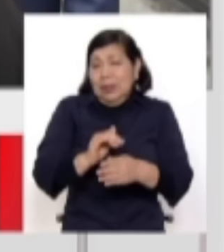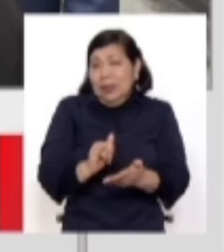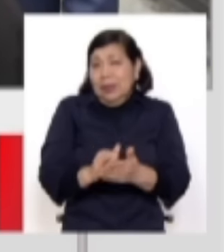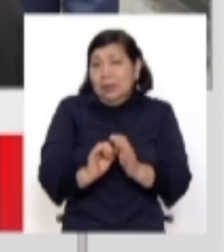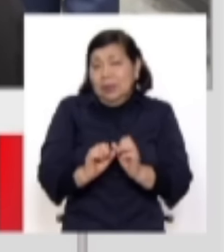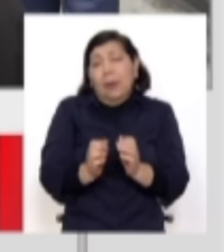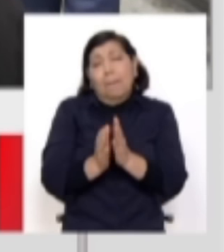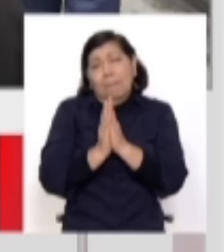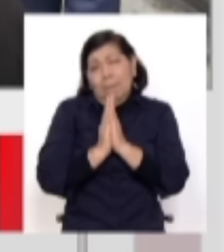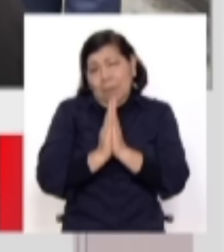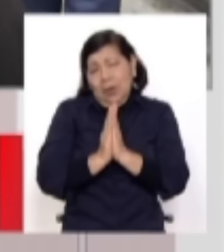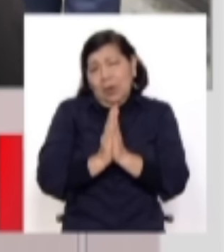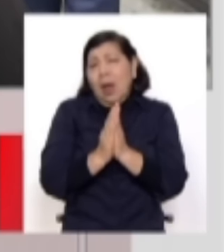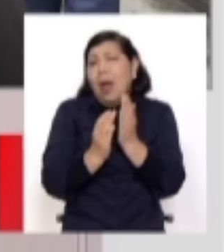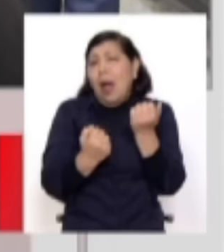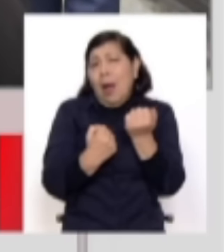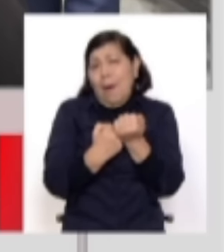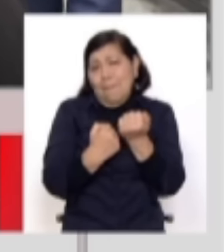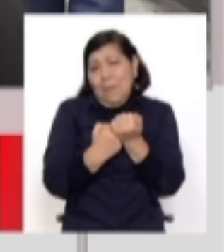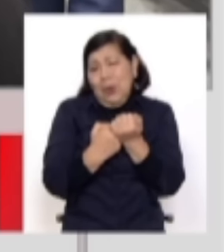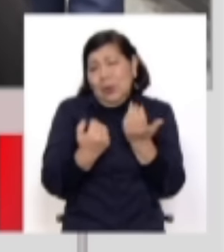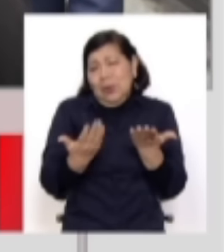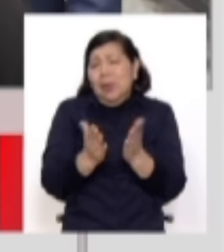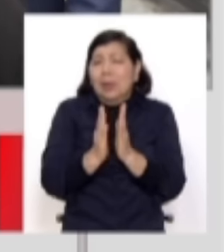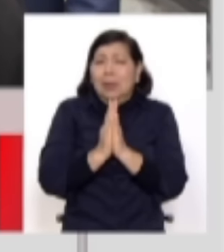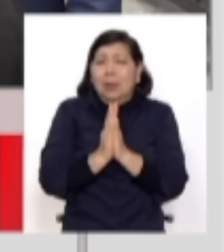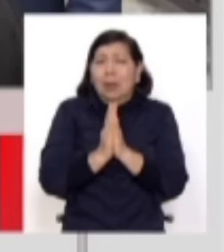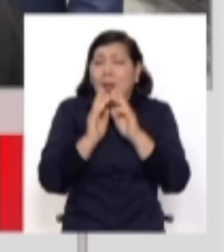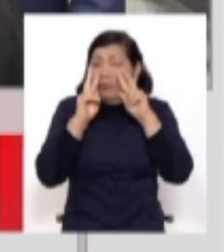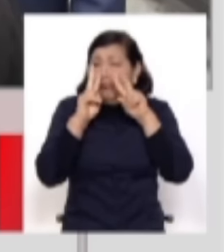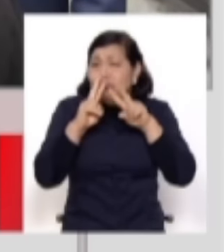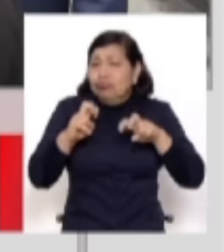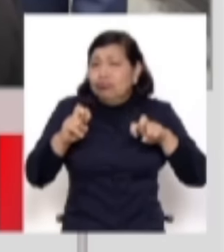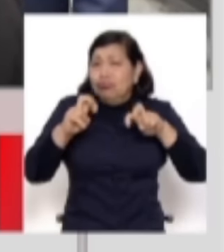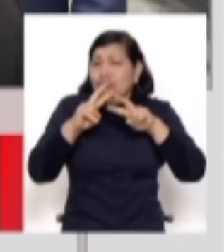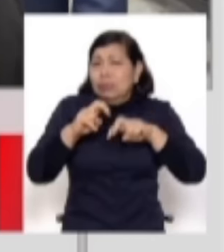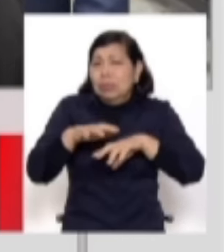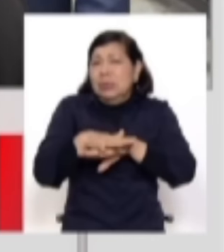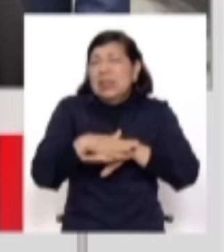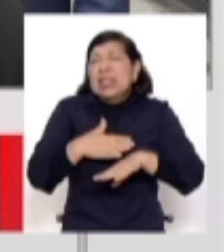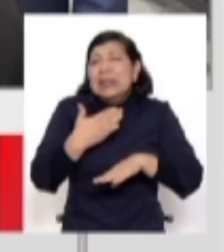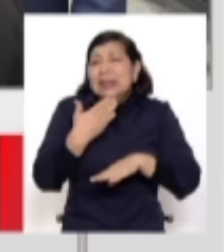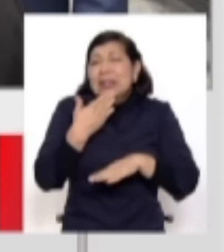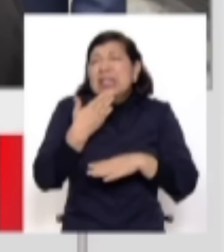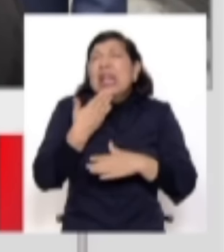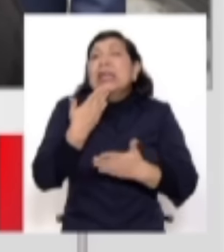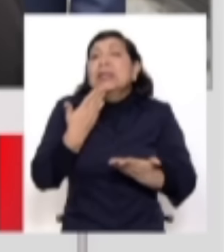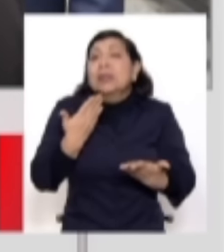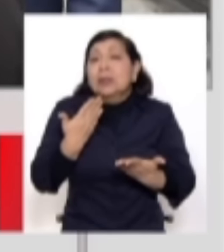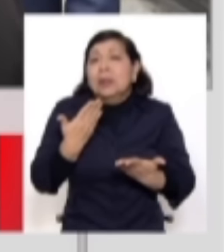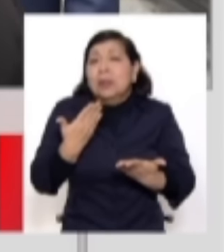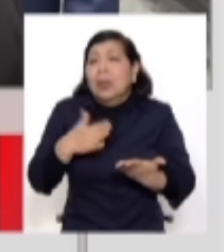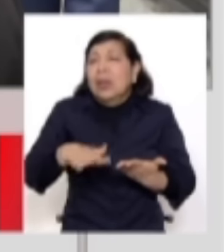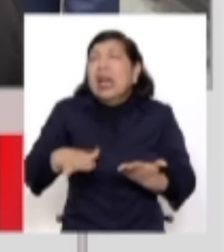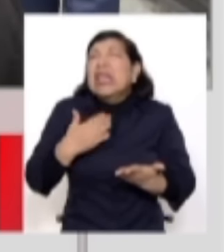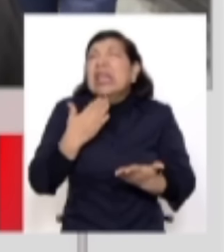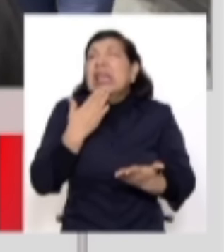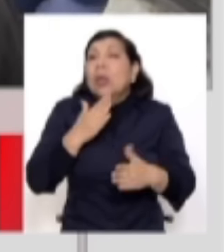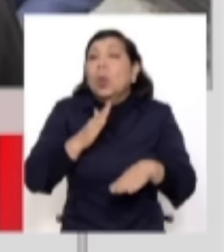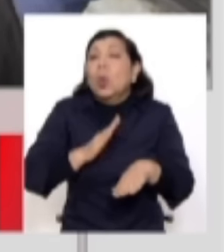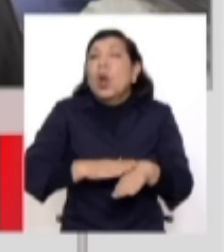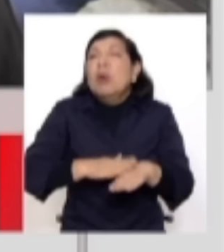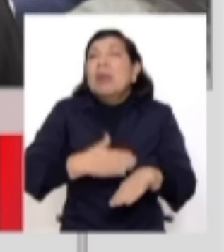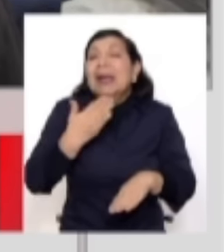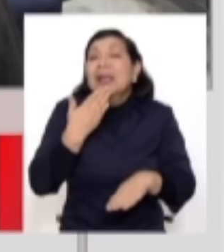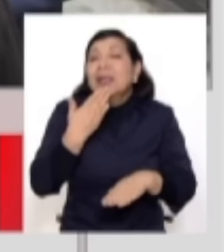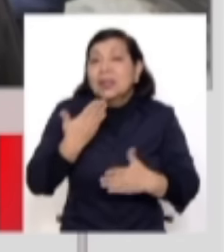sí le pido, por favor, que me apoyen con este tema de las investigaciones, más que todo para saber quién está atrás de todo esto, ¿no? ¿Quién...